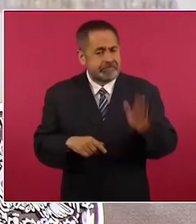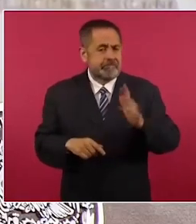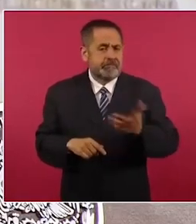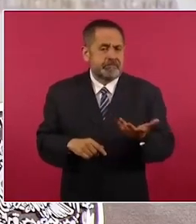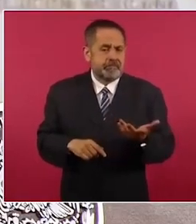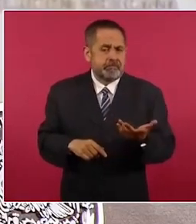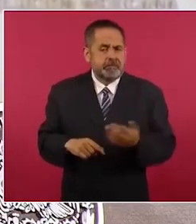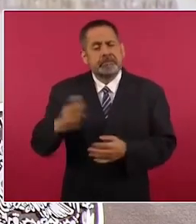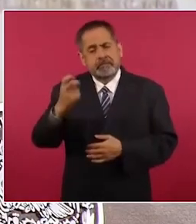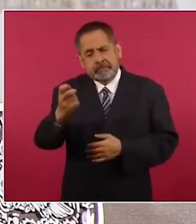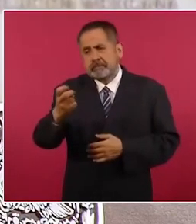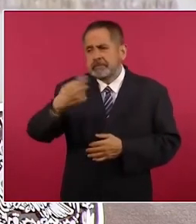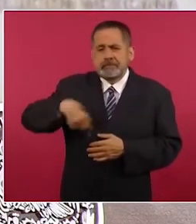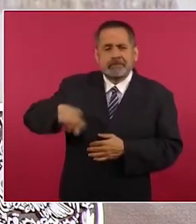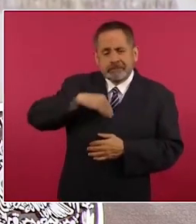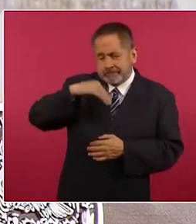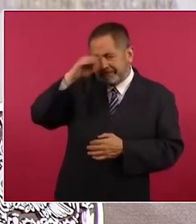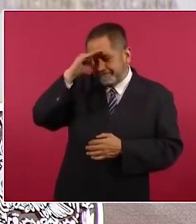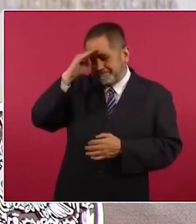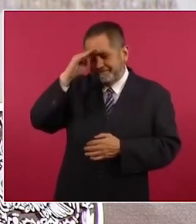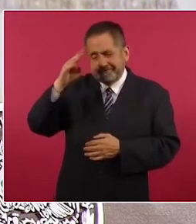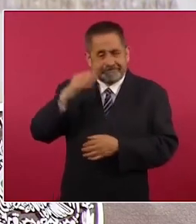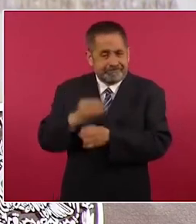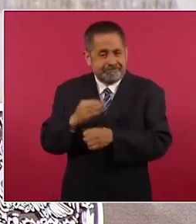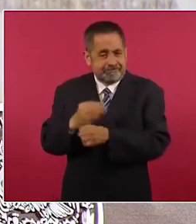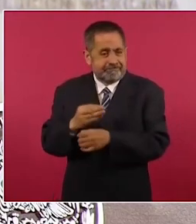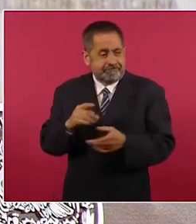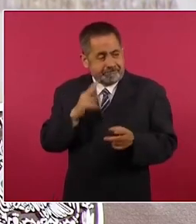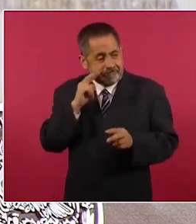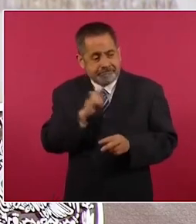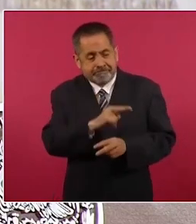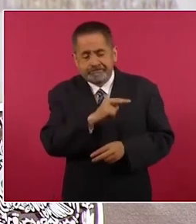Eso es lo que estamos viviendo actualmente.